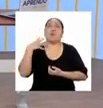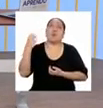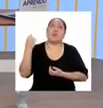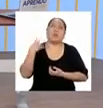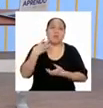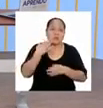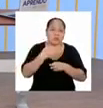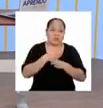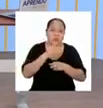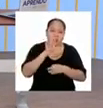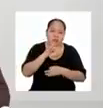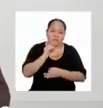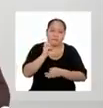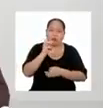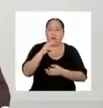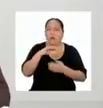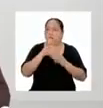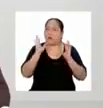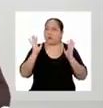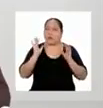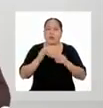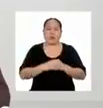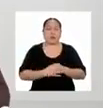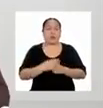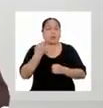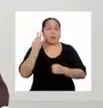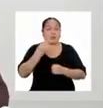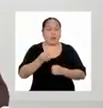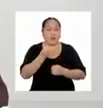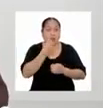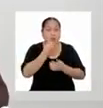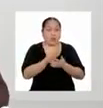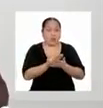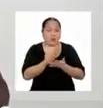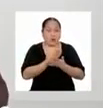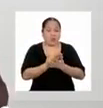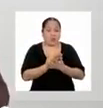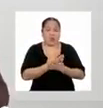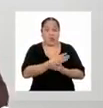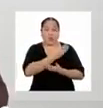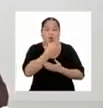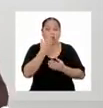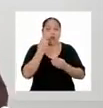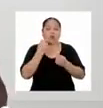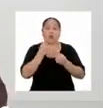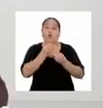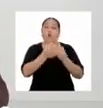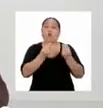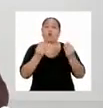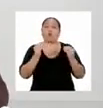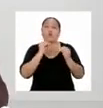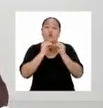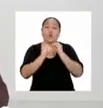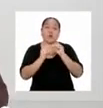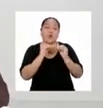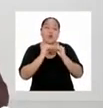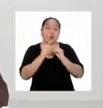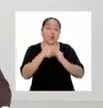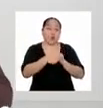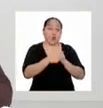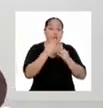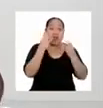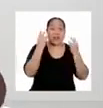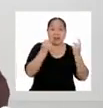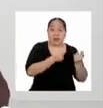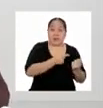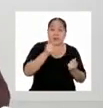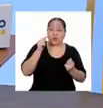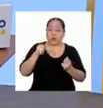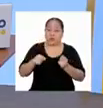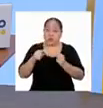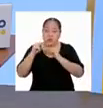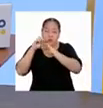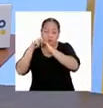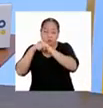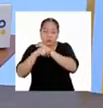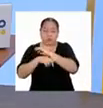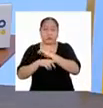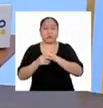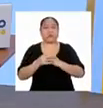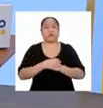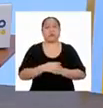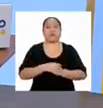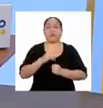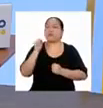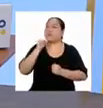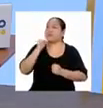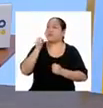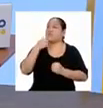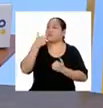la fórmula nomás. Pero siempre es bueno tener más de una alternativa a la mano. Una rápida y una más compleja. Bueno,